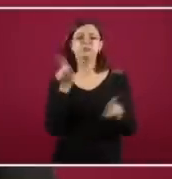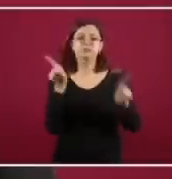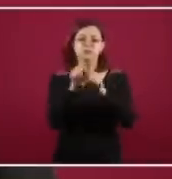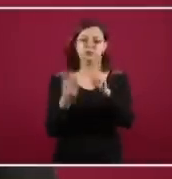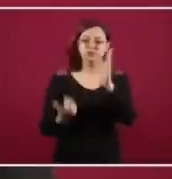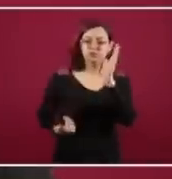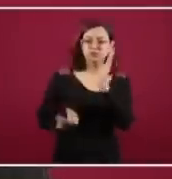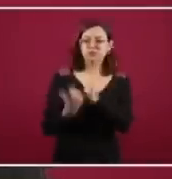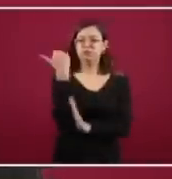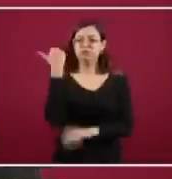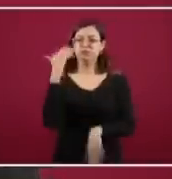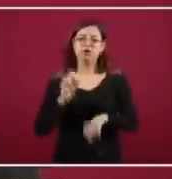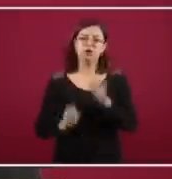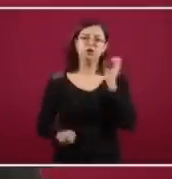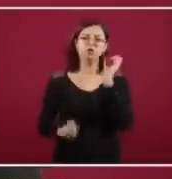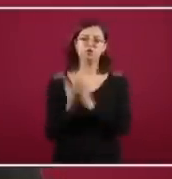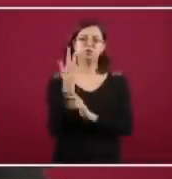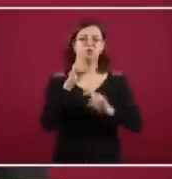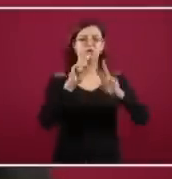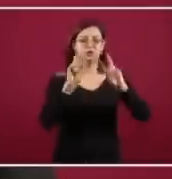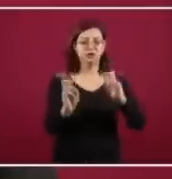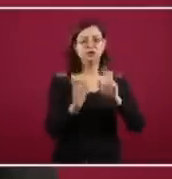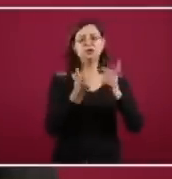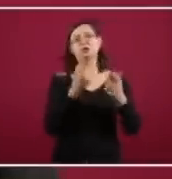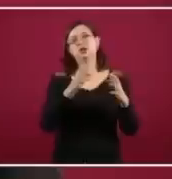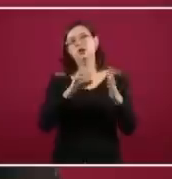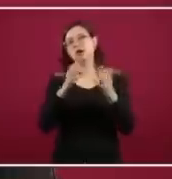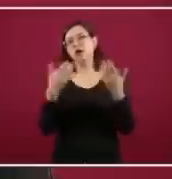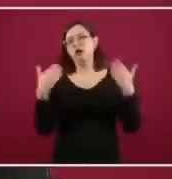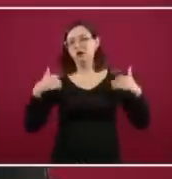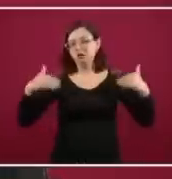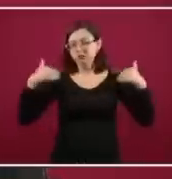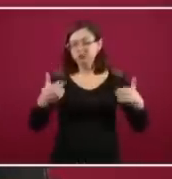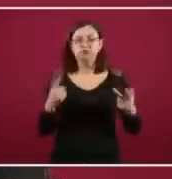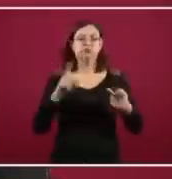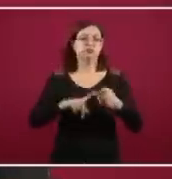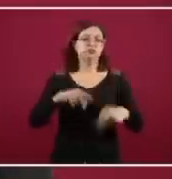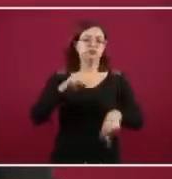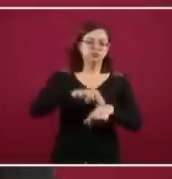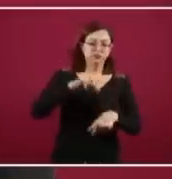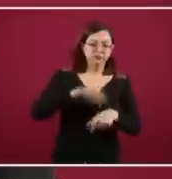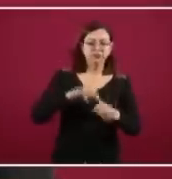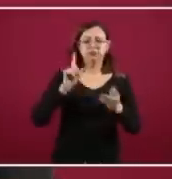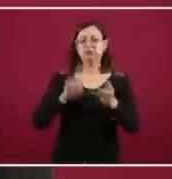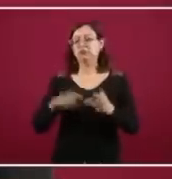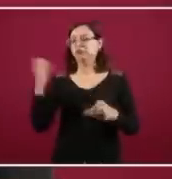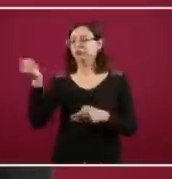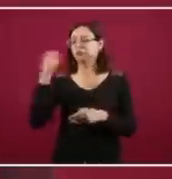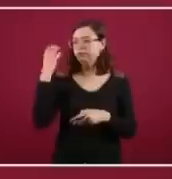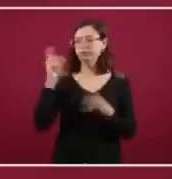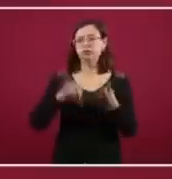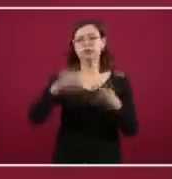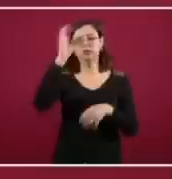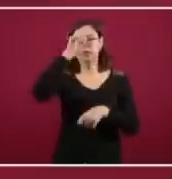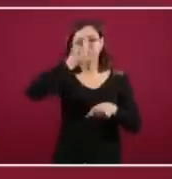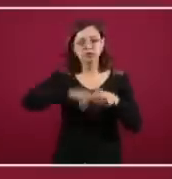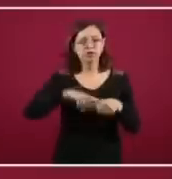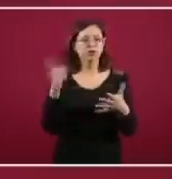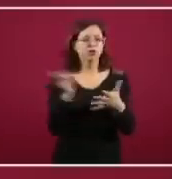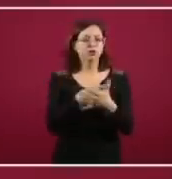la presencia de nuevos giros como entretenimiento, clínicas, espectáculos, cultura,